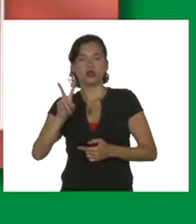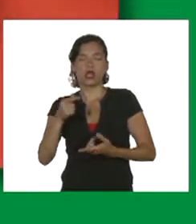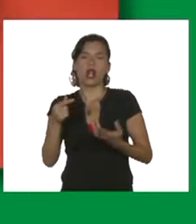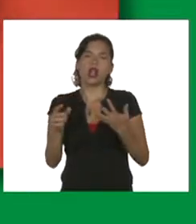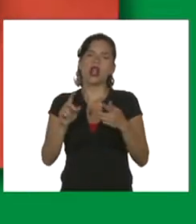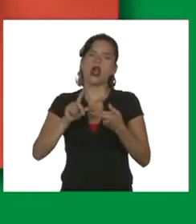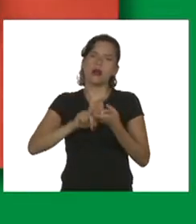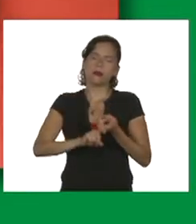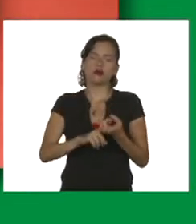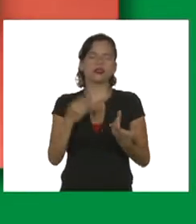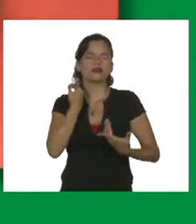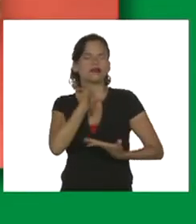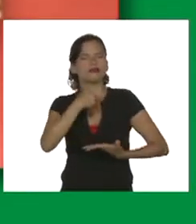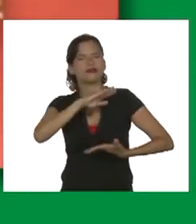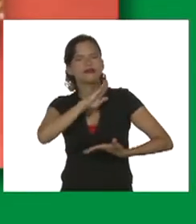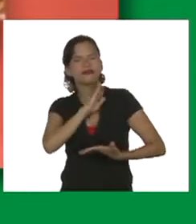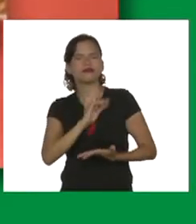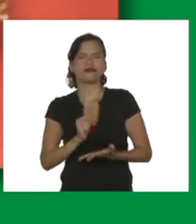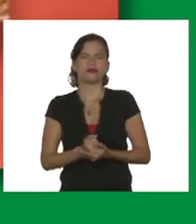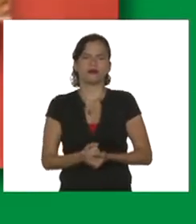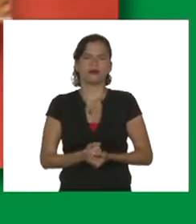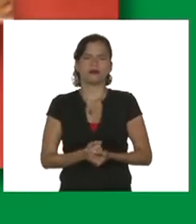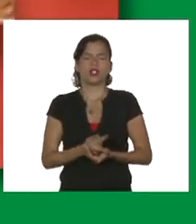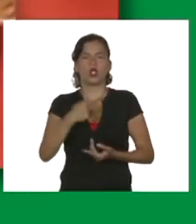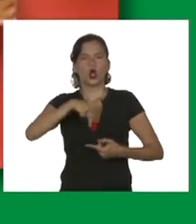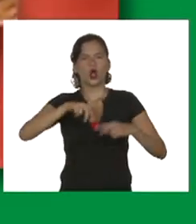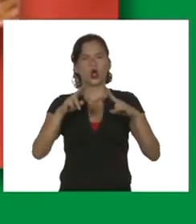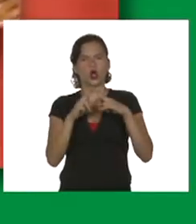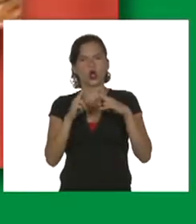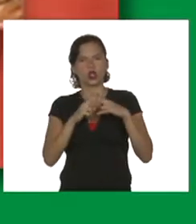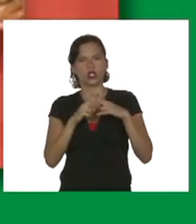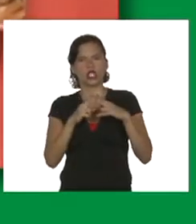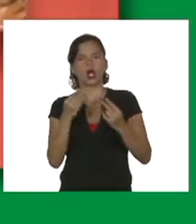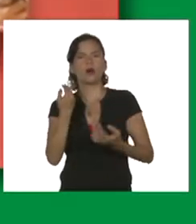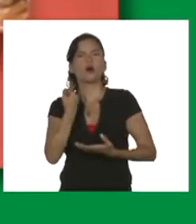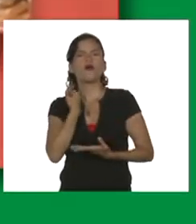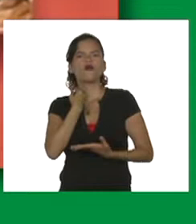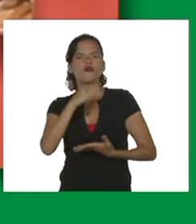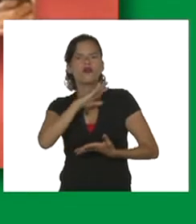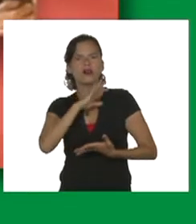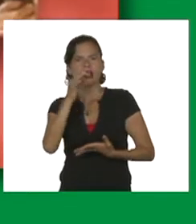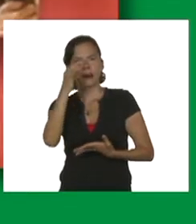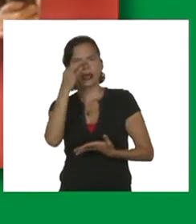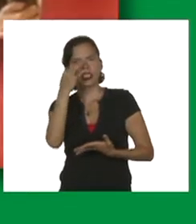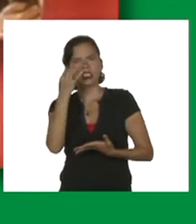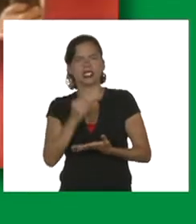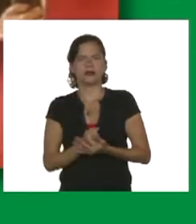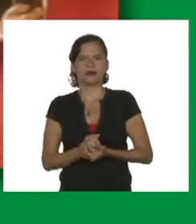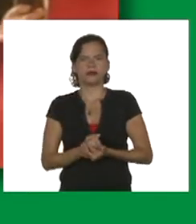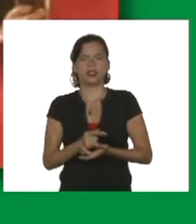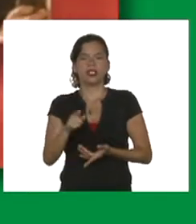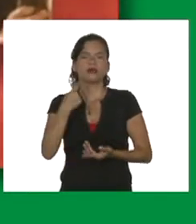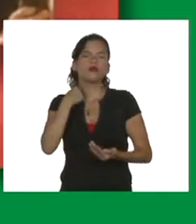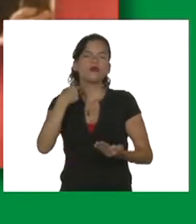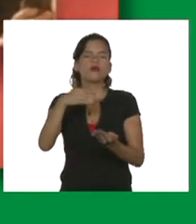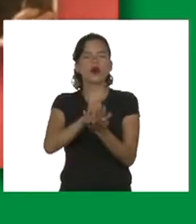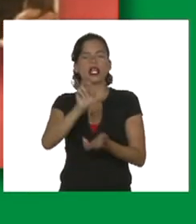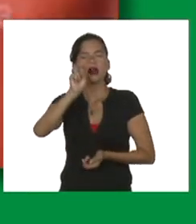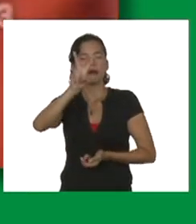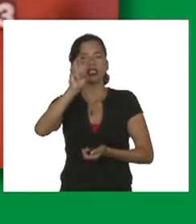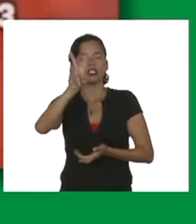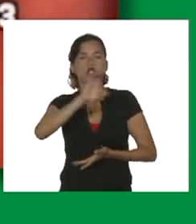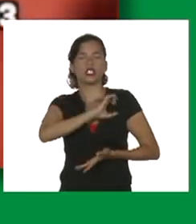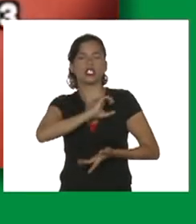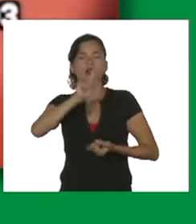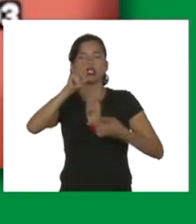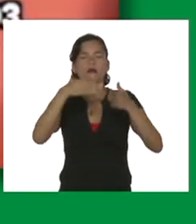Teresa enfermó de fiebres malignas, hoy conocidas como fiebre amarilla o paludismo, y por ello muere el 22 de enero